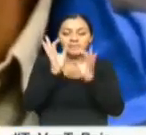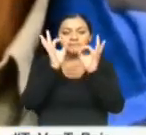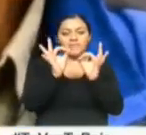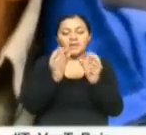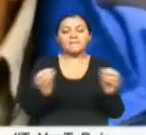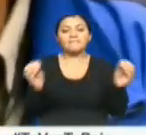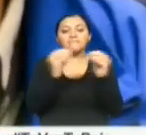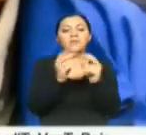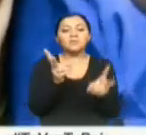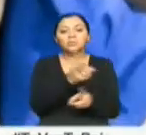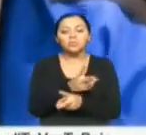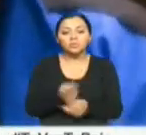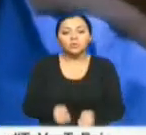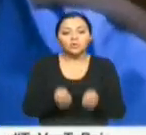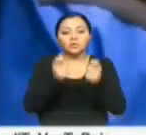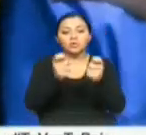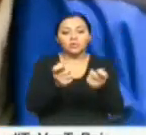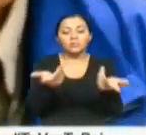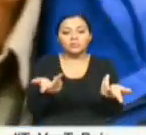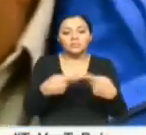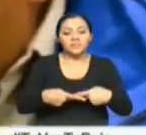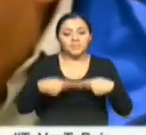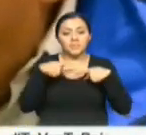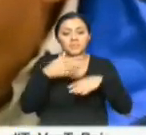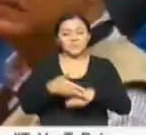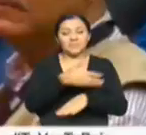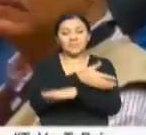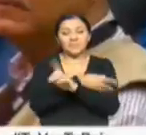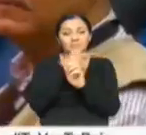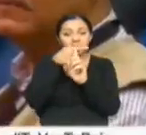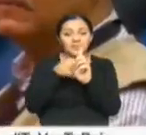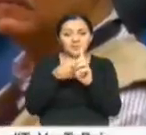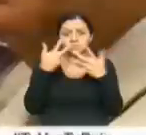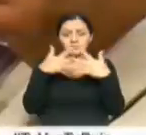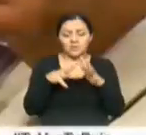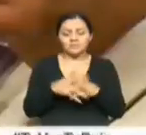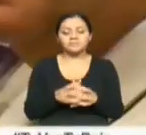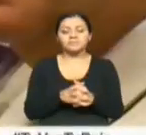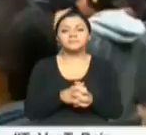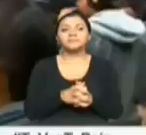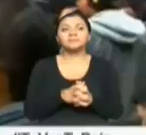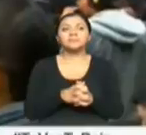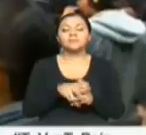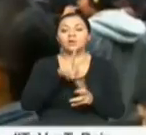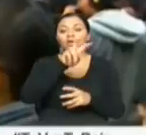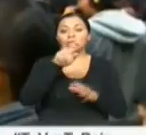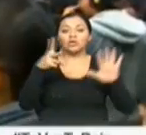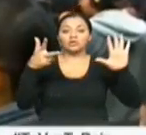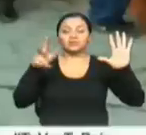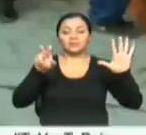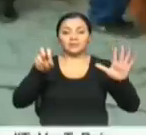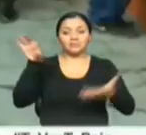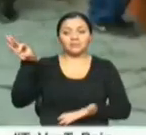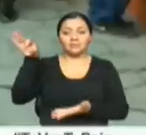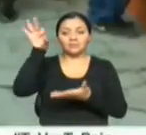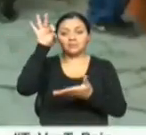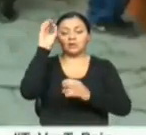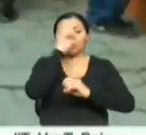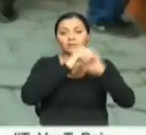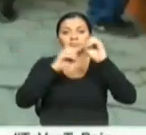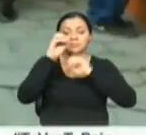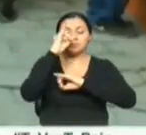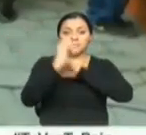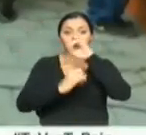garantía. La garantía es lo que vivieron hace pocos meses. Alrededor de 280 delegados de las misiones de